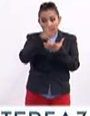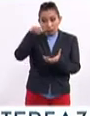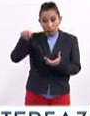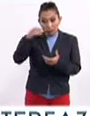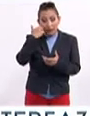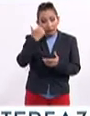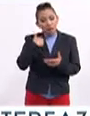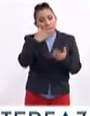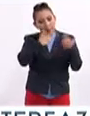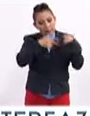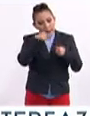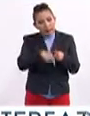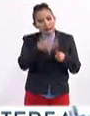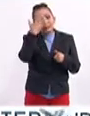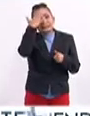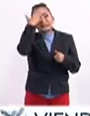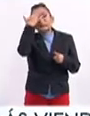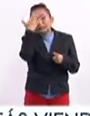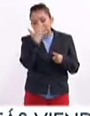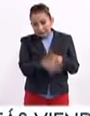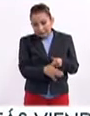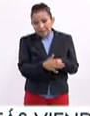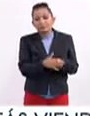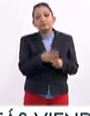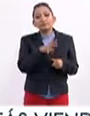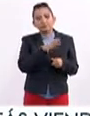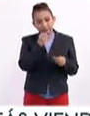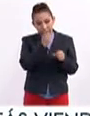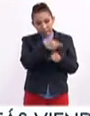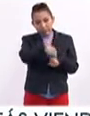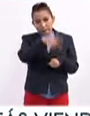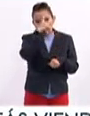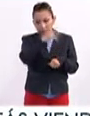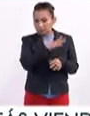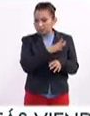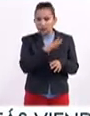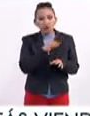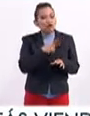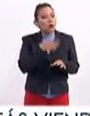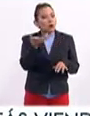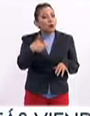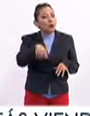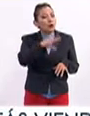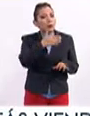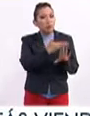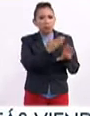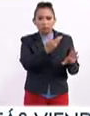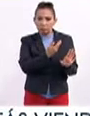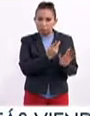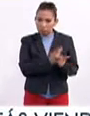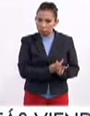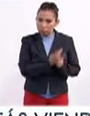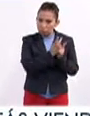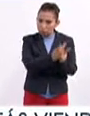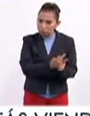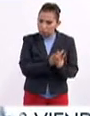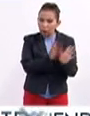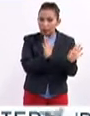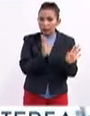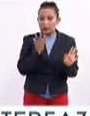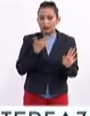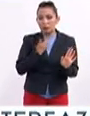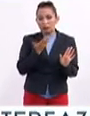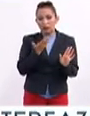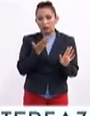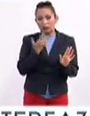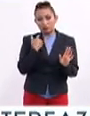sí queremos volver y sabemos que hay oportunidades en el país. Es cosa de buscarlas, ser muy paciente y tener un personal